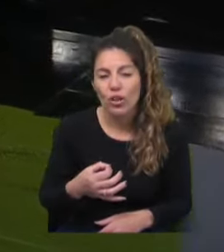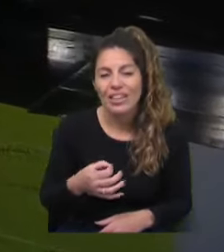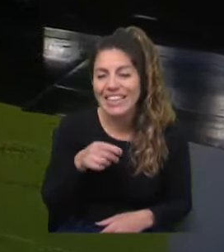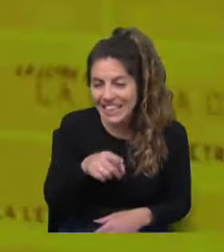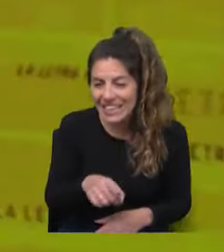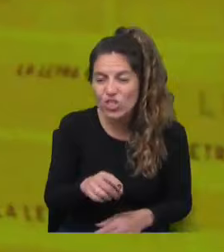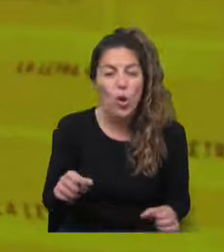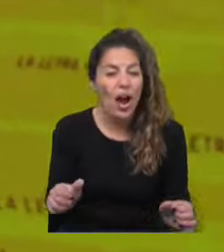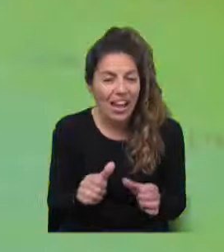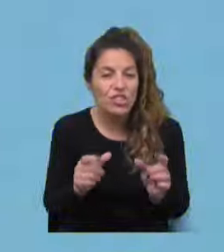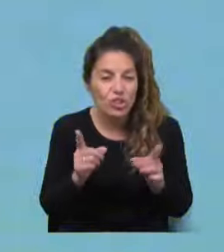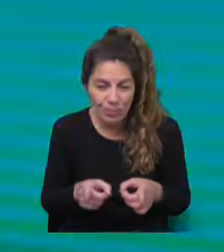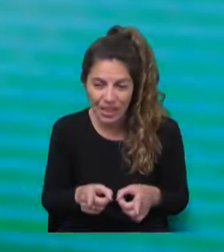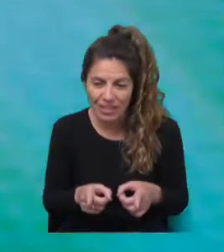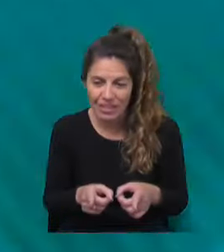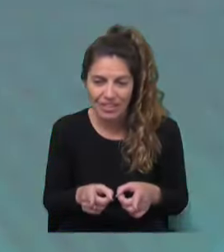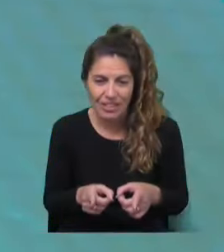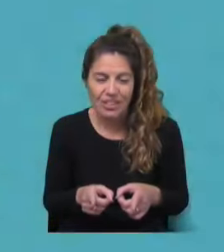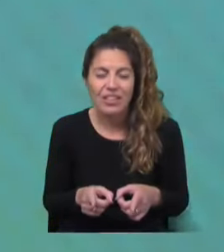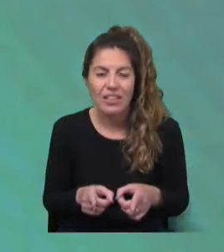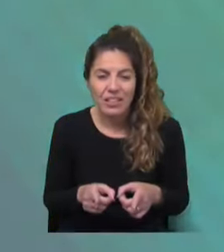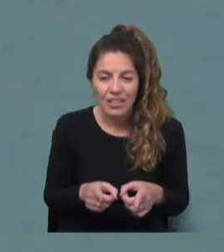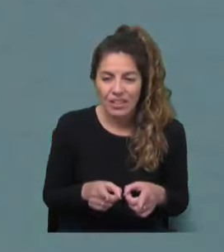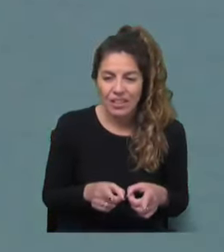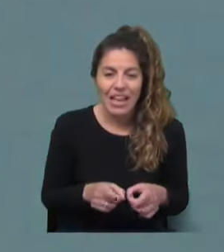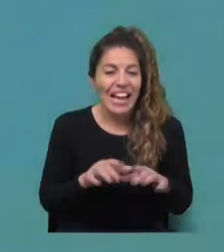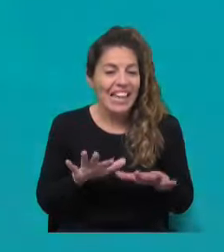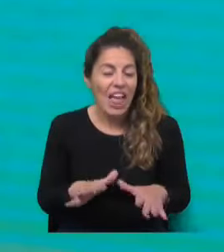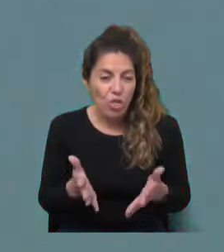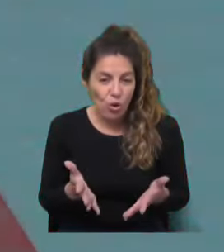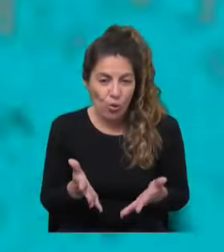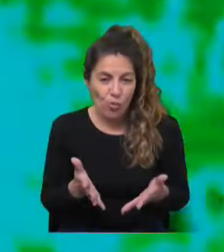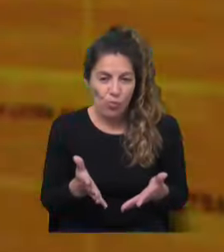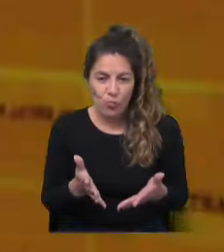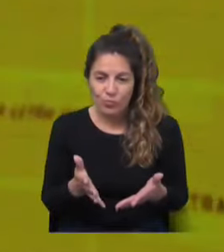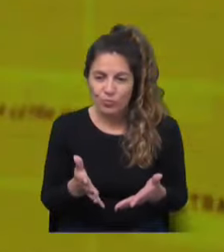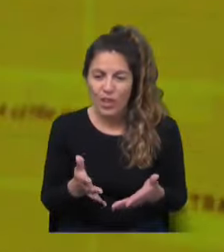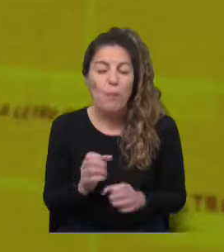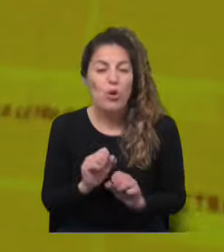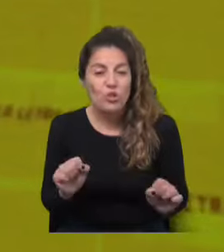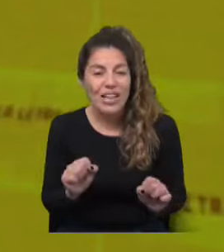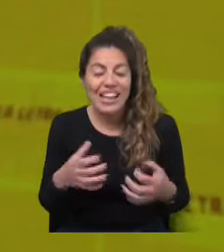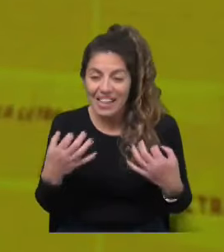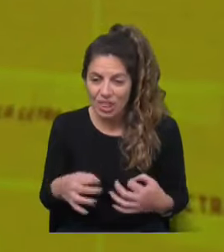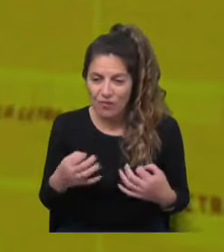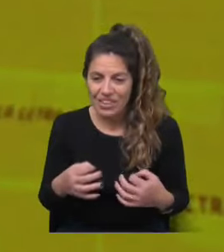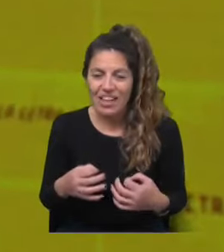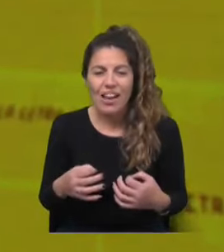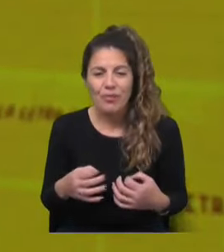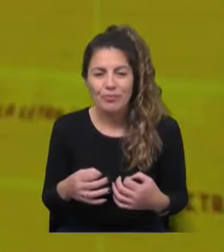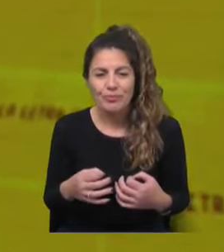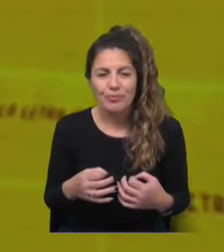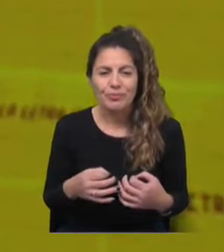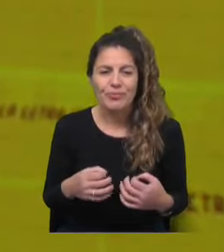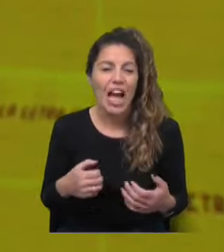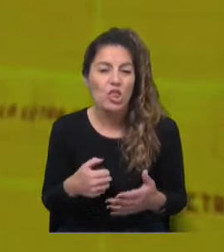eso ha motivado también que se ha quedado la posibilidad de que realmente se hayan